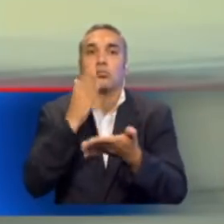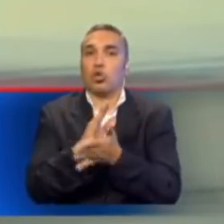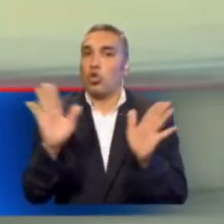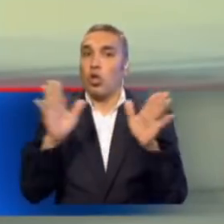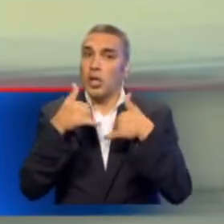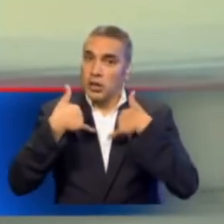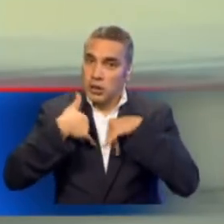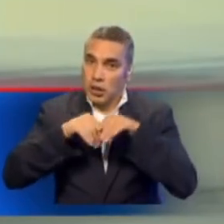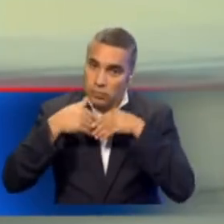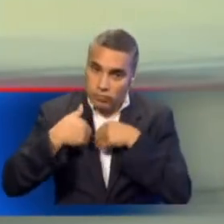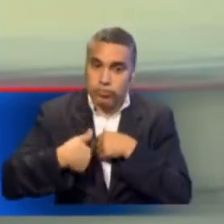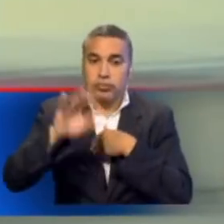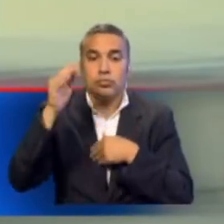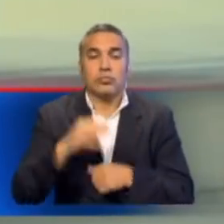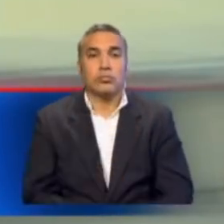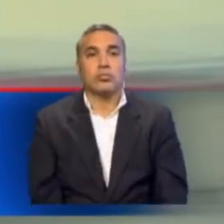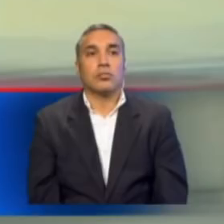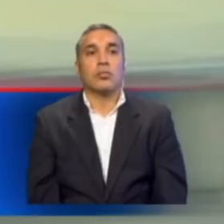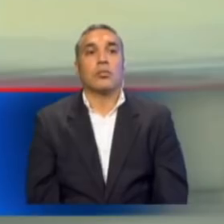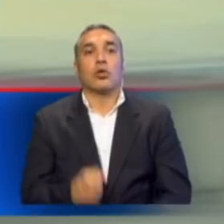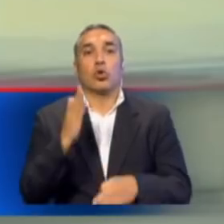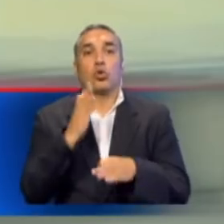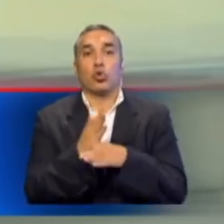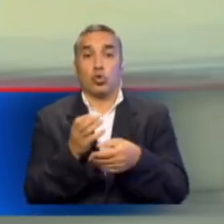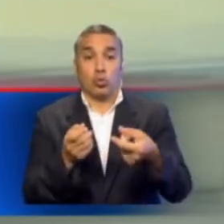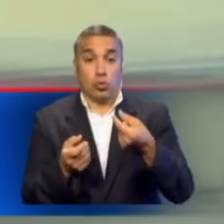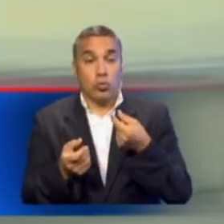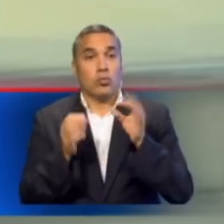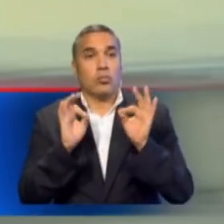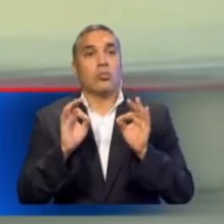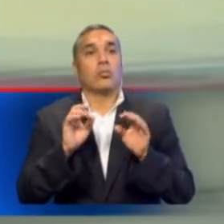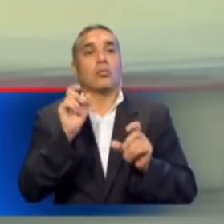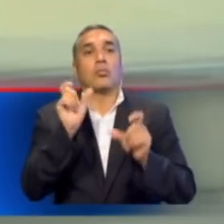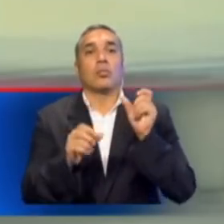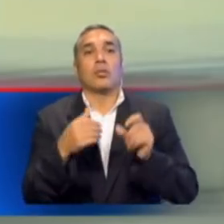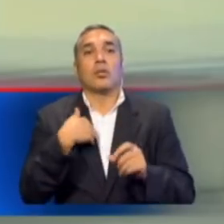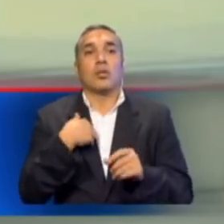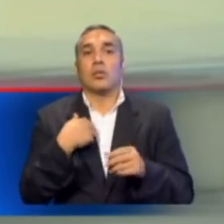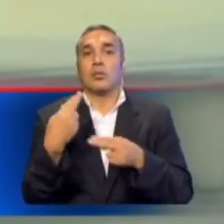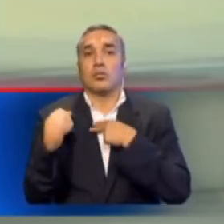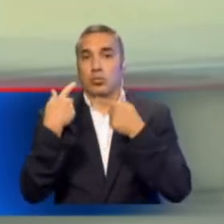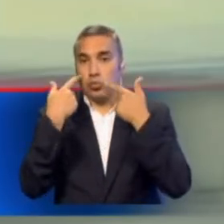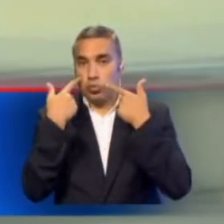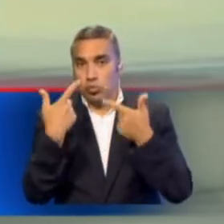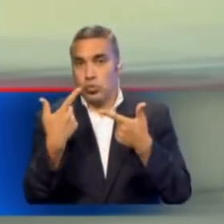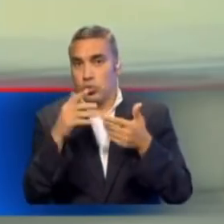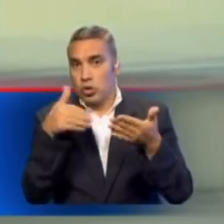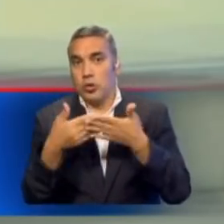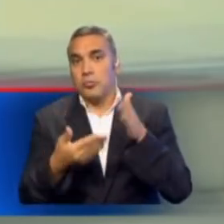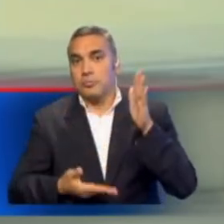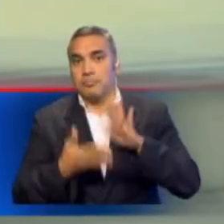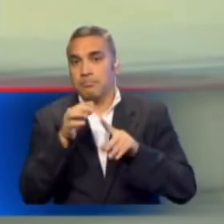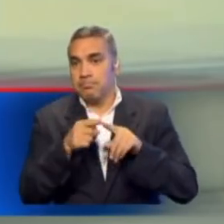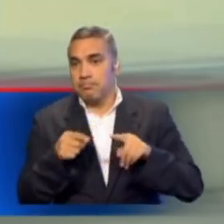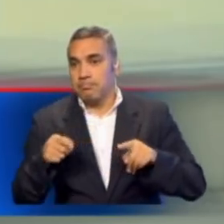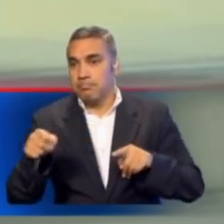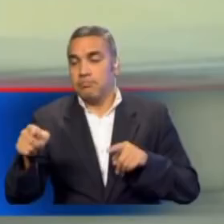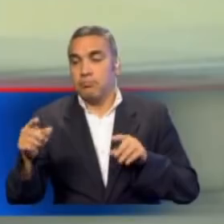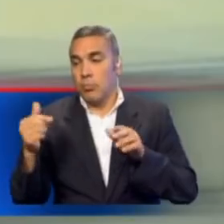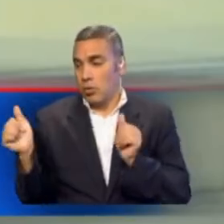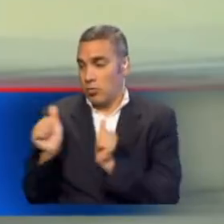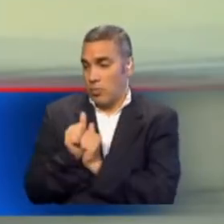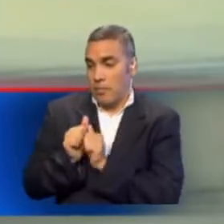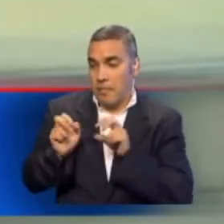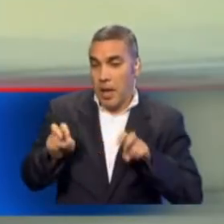paraliza, debidamente comprobado por el turno asignado, incluidos aquellos que tengan a cargo su cuidado y traslado para este fin, o aquellos